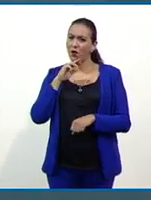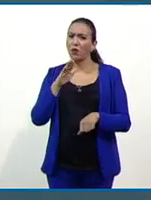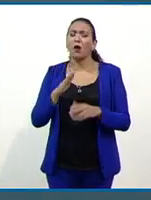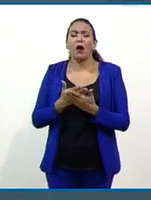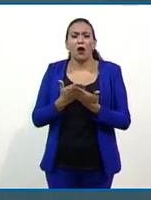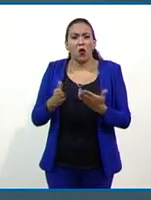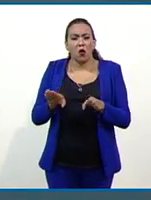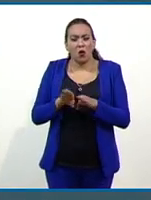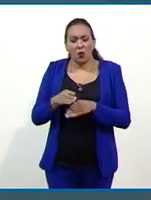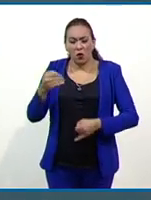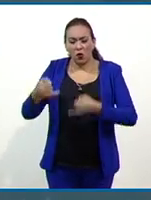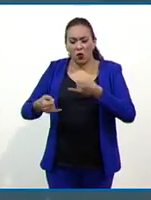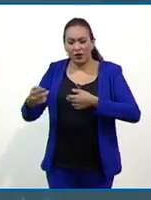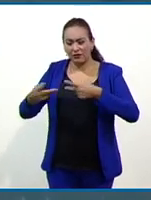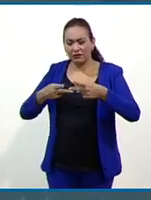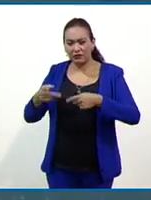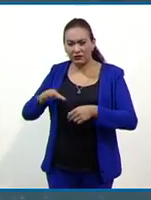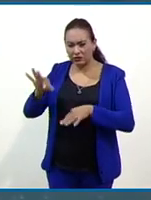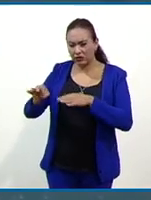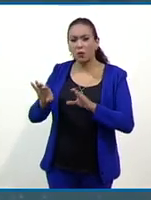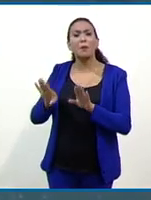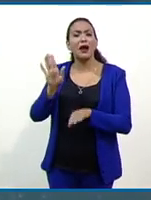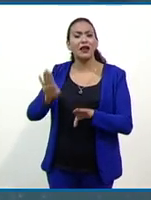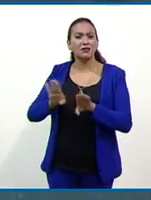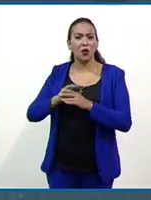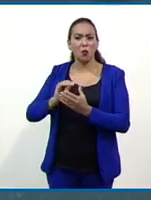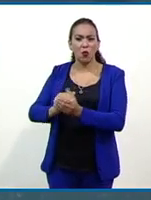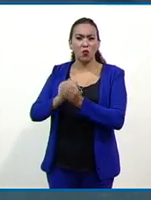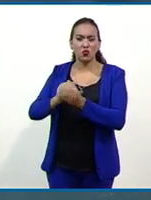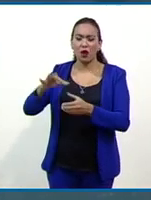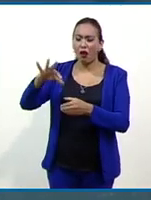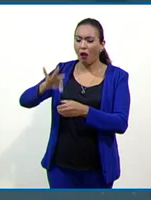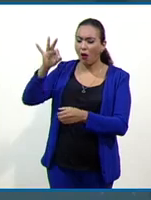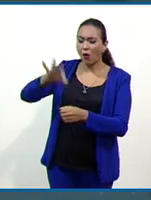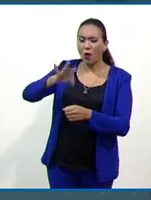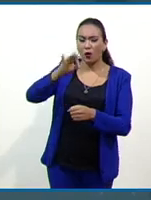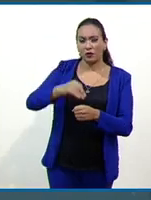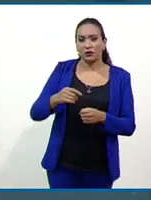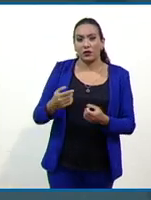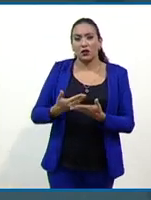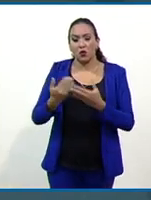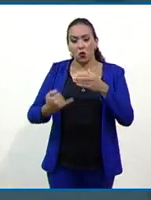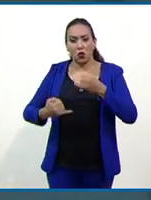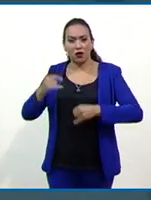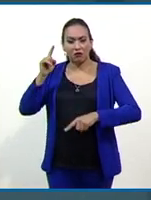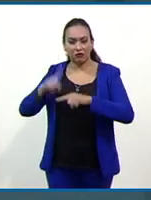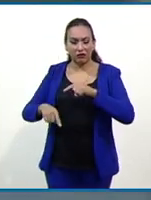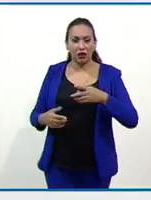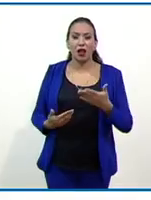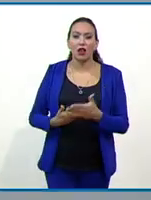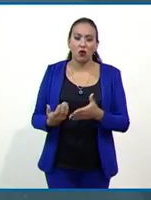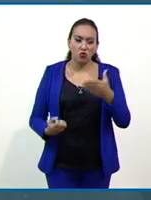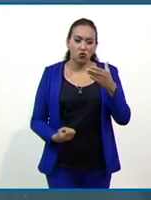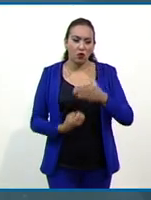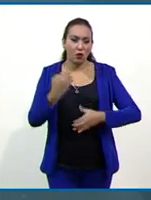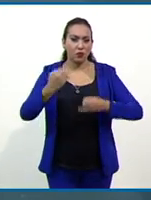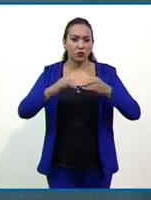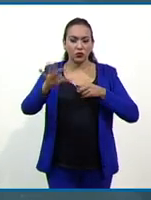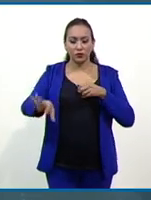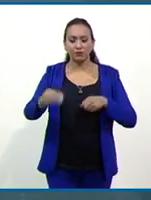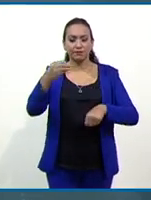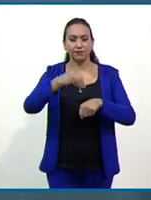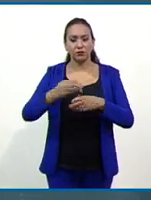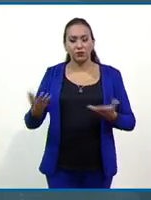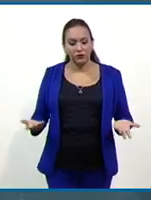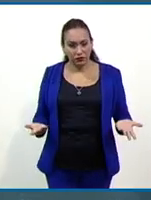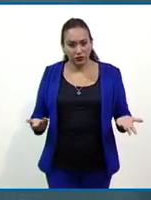tómbola para seleccionar a jueces y magistrados que serán sustituidos en 2025, lo que viola los derechos de las